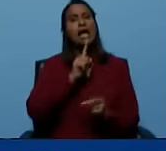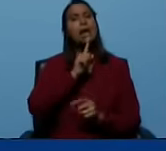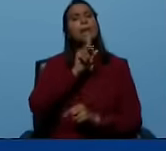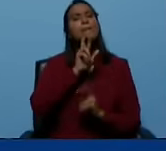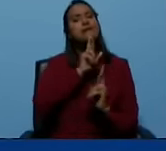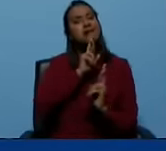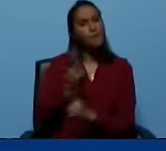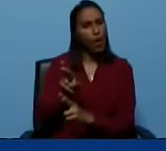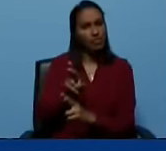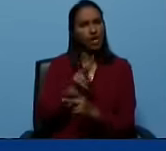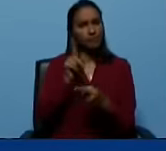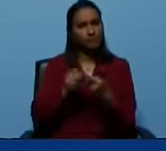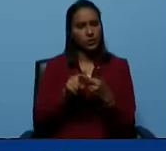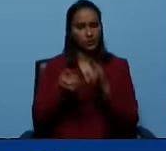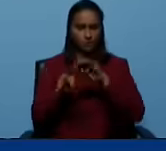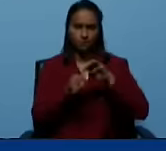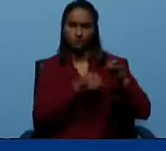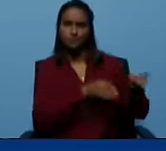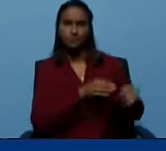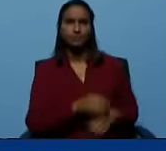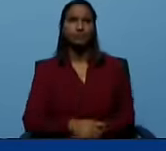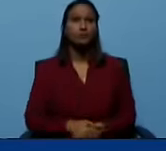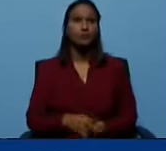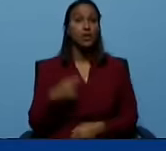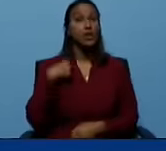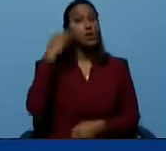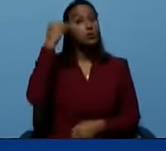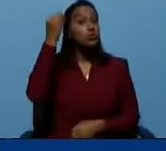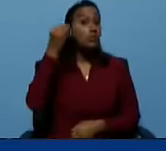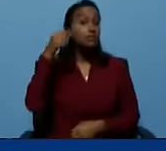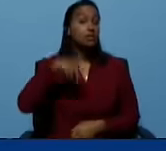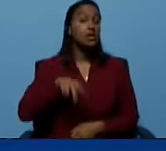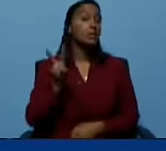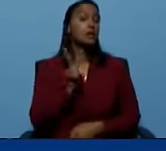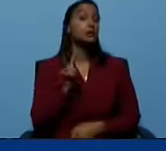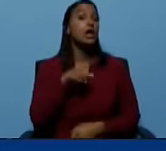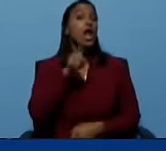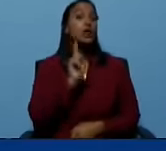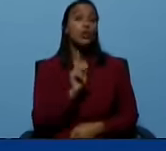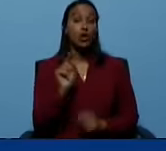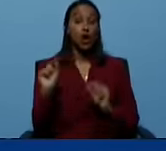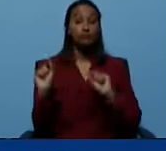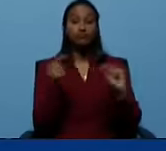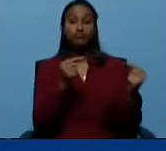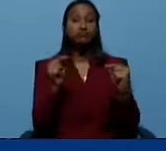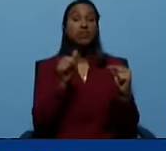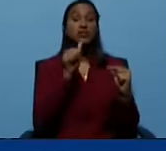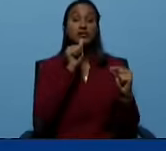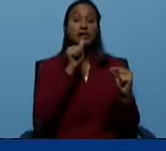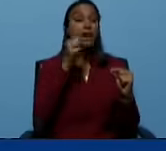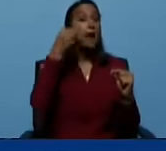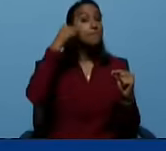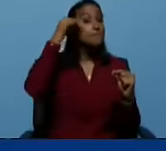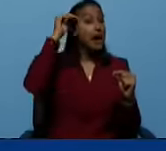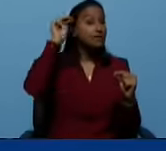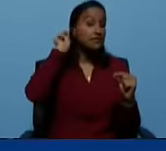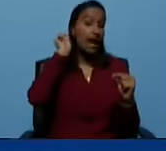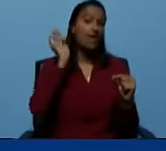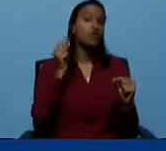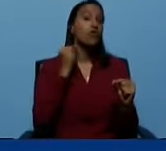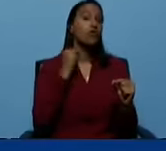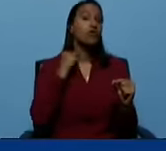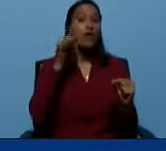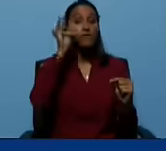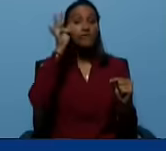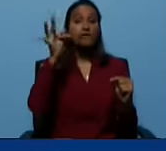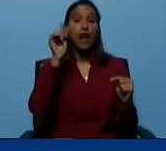yo creo que el único que tiene que negociar en este país con la Machado es el fiscal general, que se entregue ante